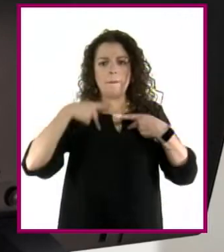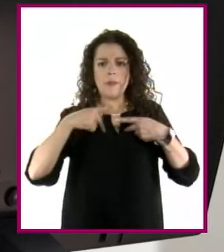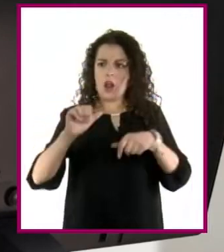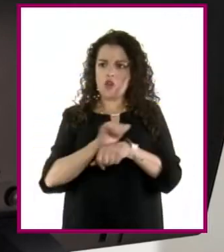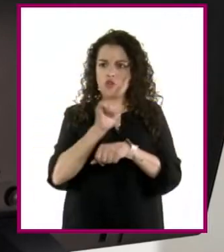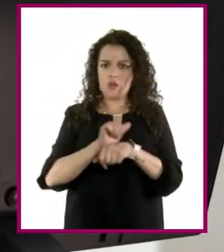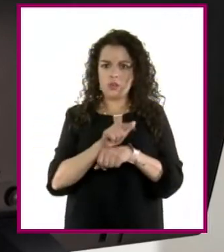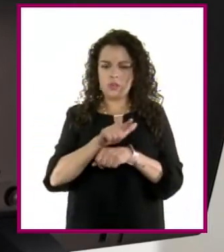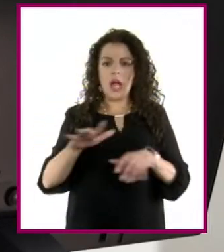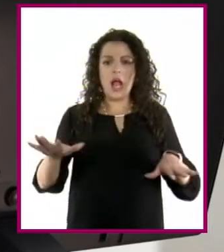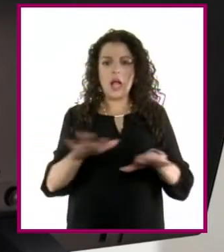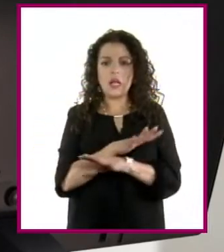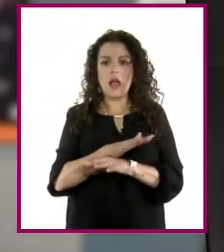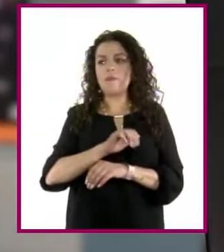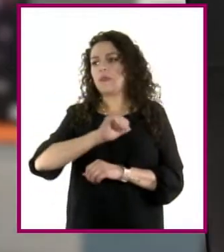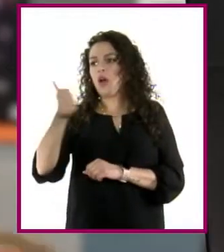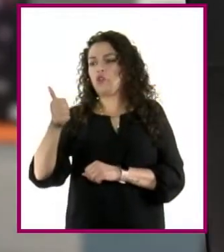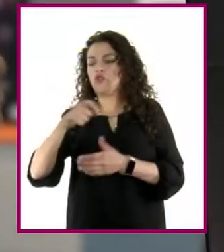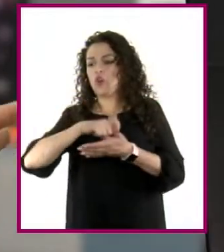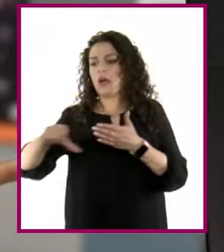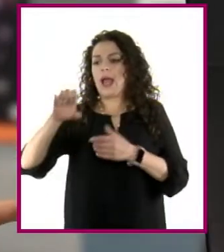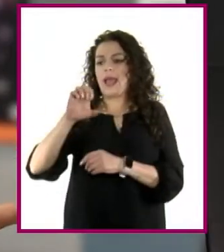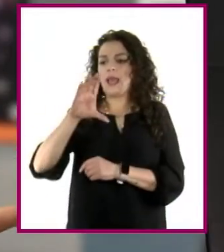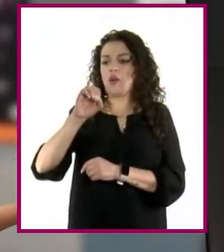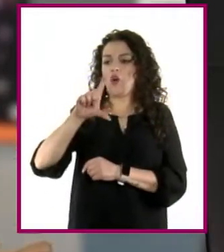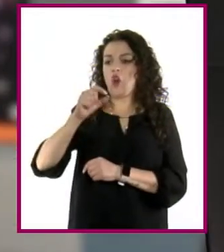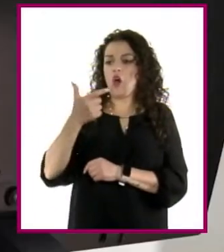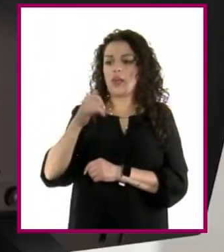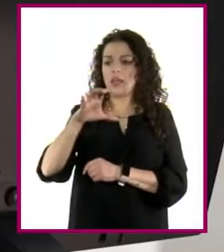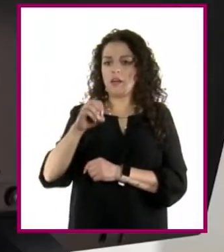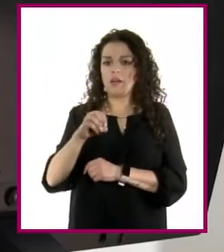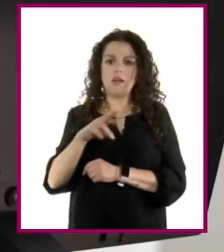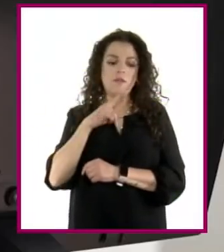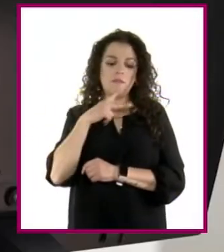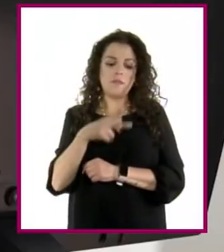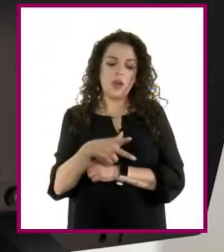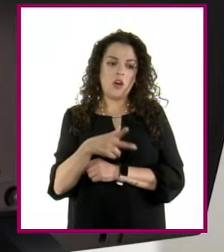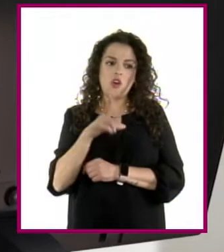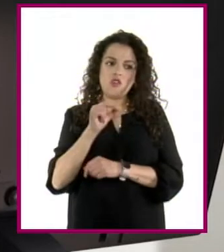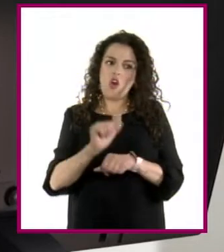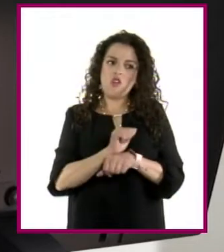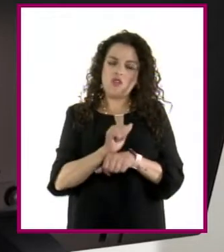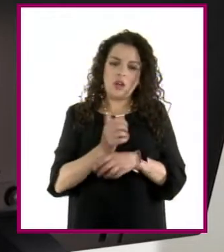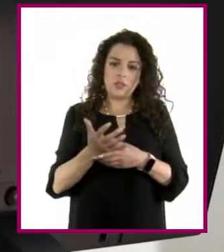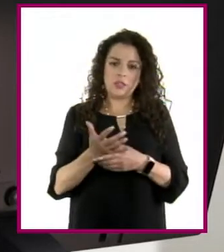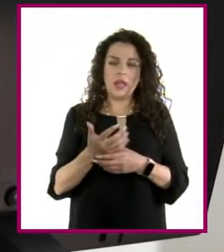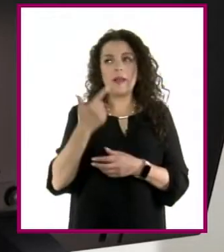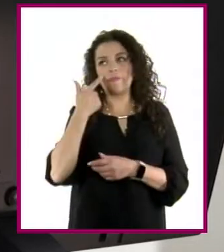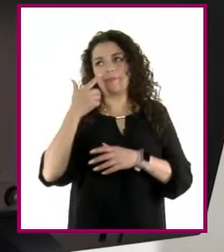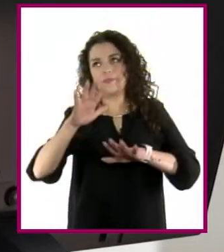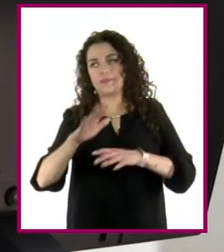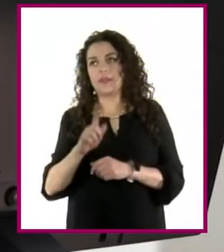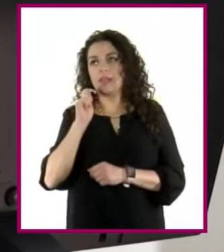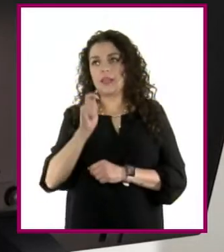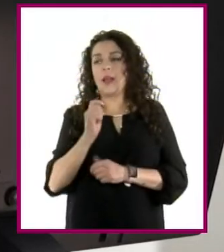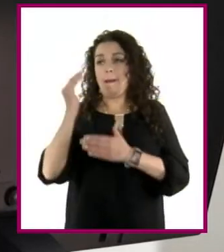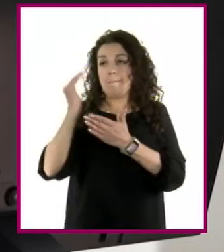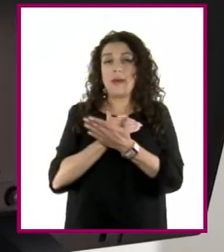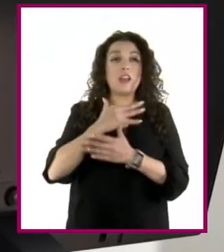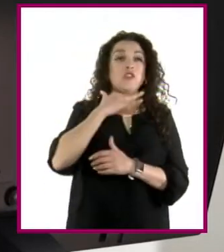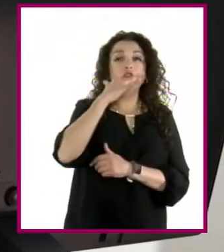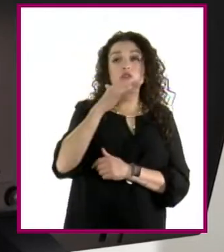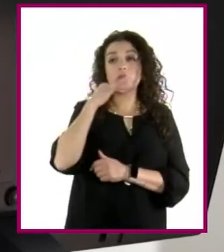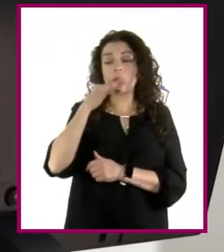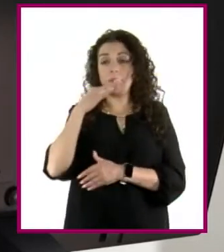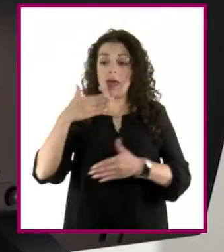cambiaran su coche por uno ecológico... Mejor que no tengan coche. Bueno, si buscan reducir las emisiones de contaminantes